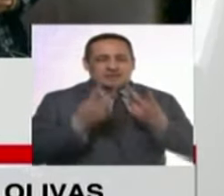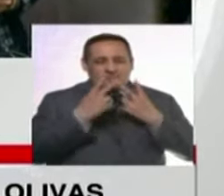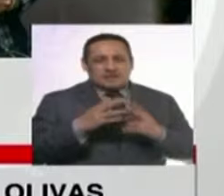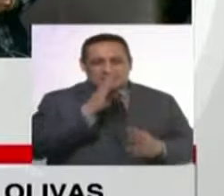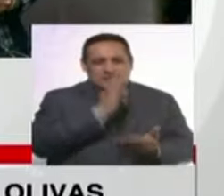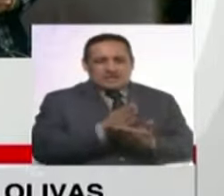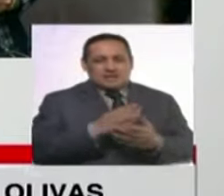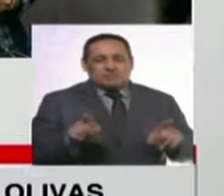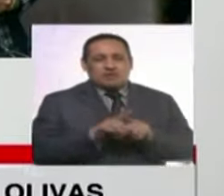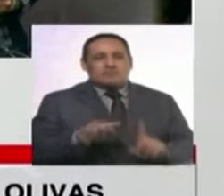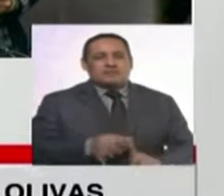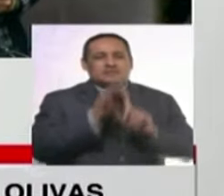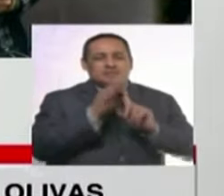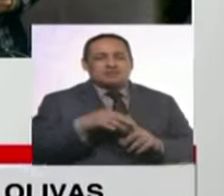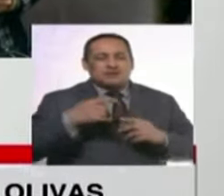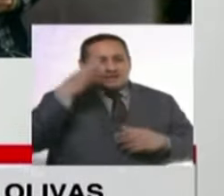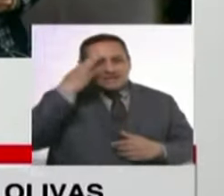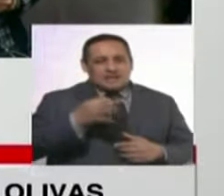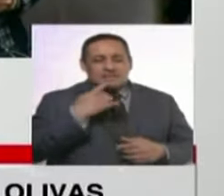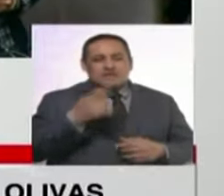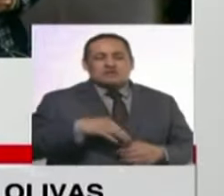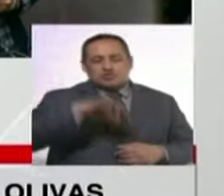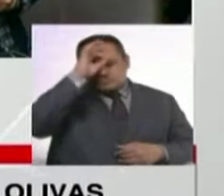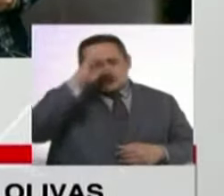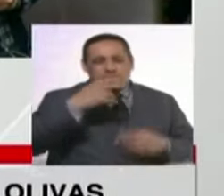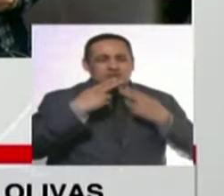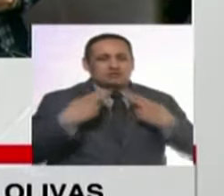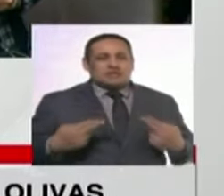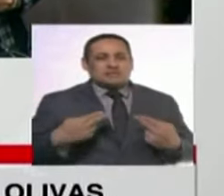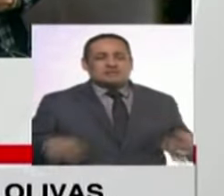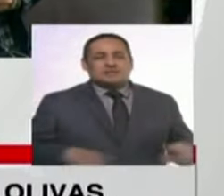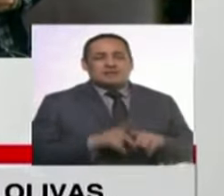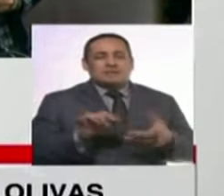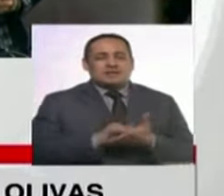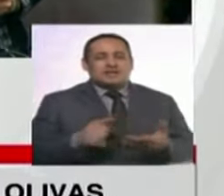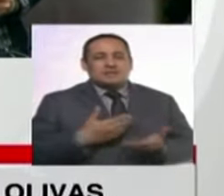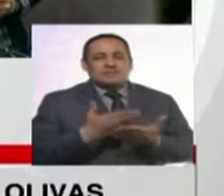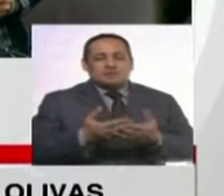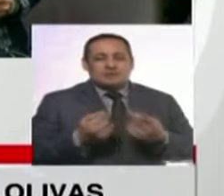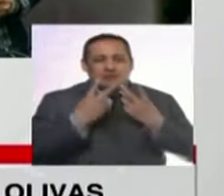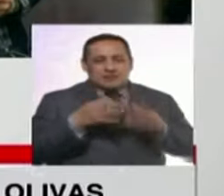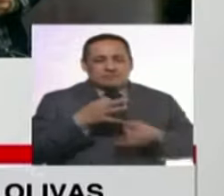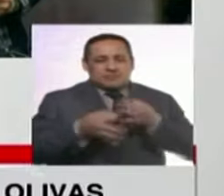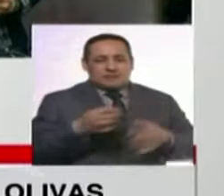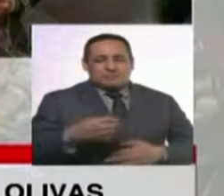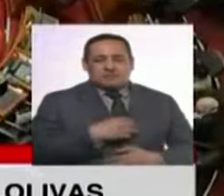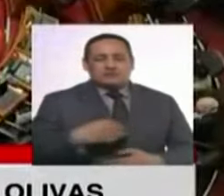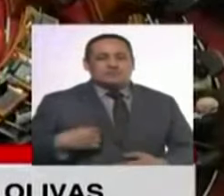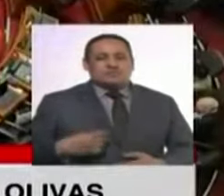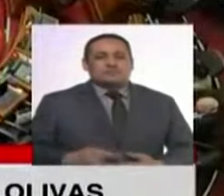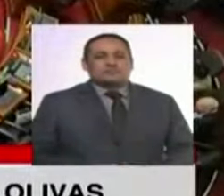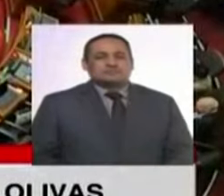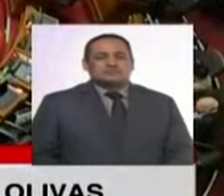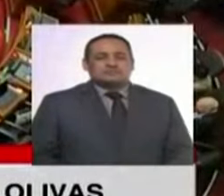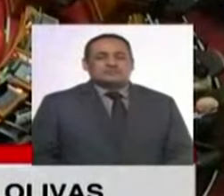le rige por el principio de presunción de la inocencia lo que ha efectuado el señor